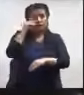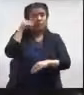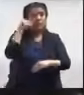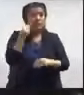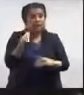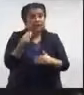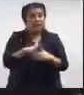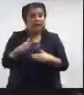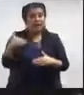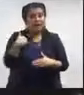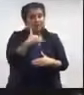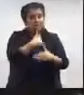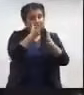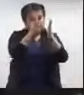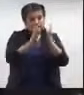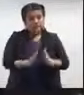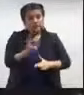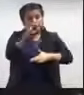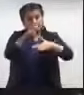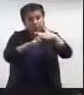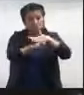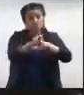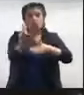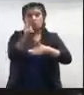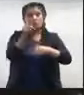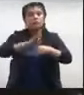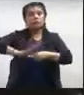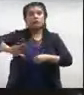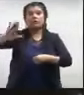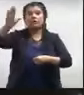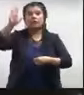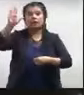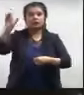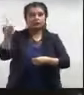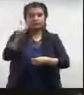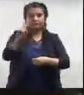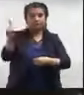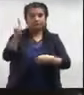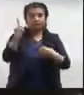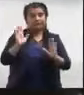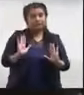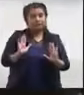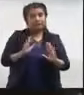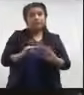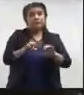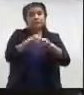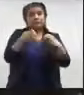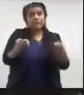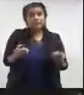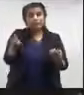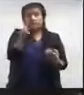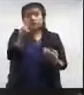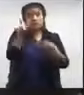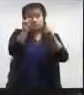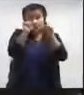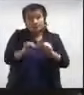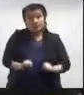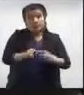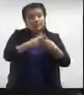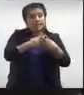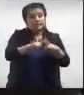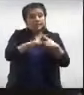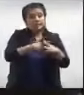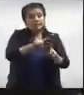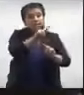pesar de que el ministro entró, ni siquiera fue juramentado. Y si no fue juramentado, no se pudo iniciar con el